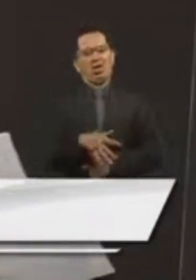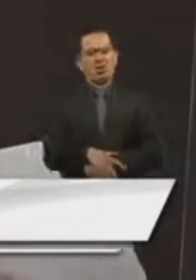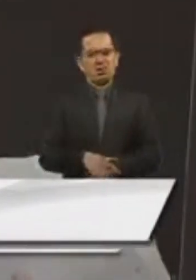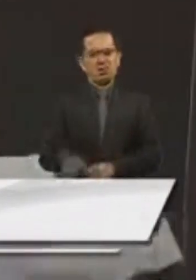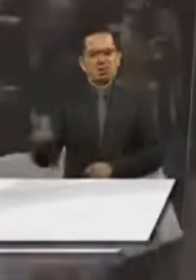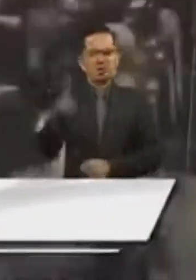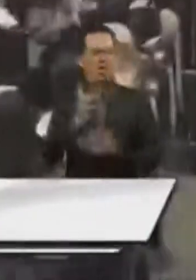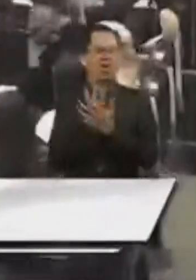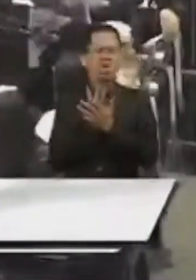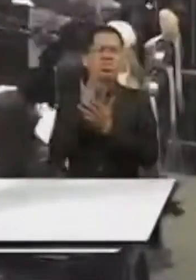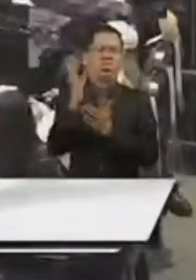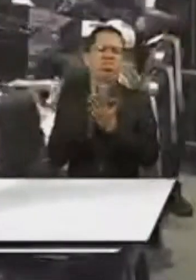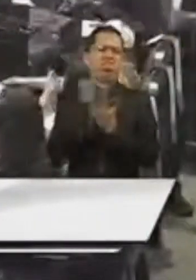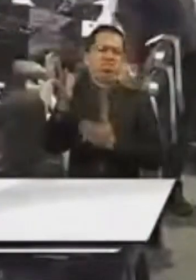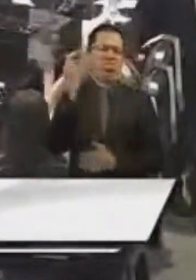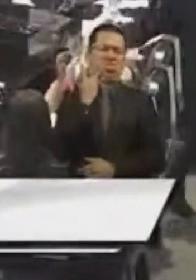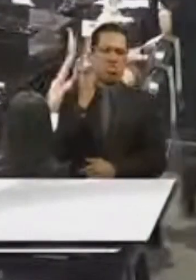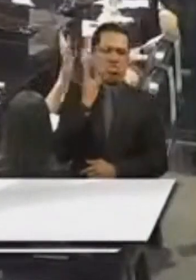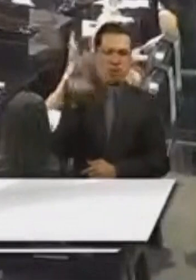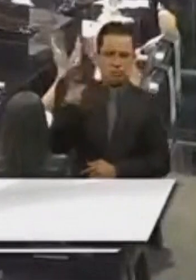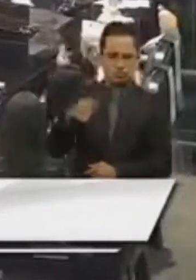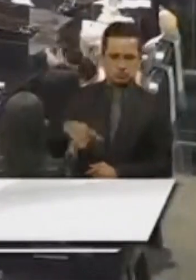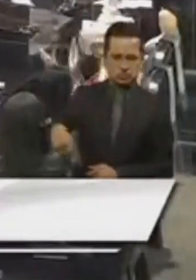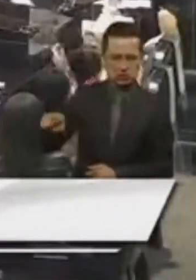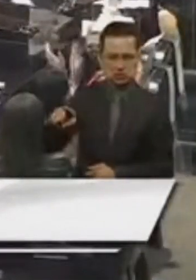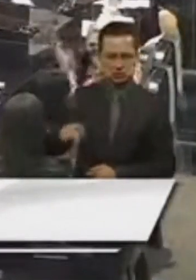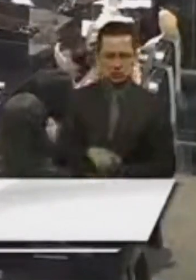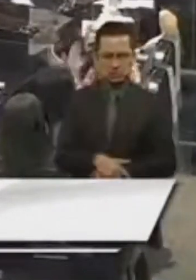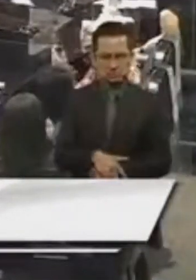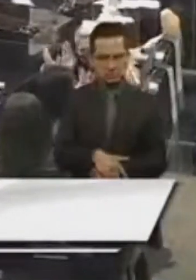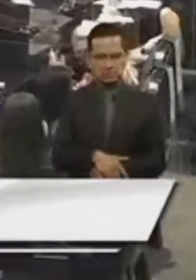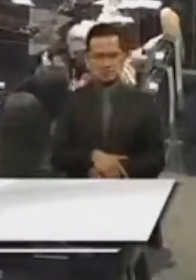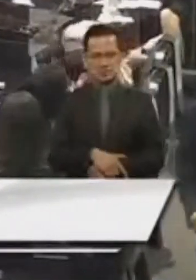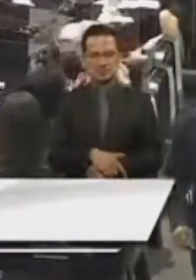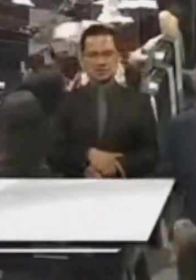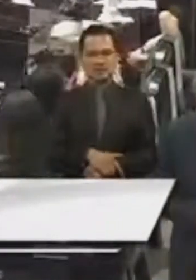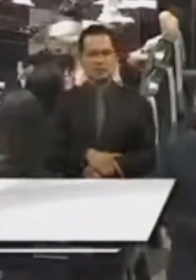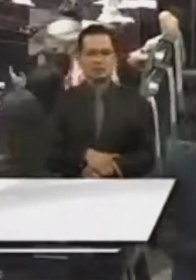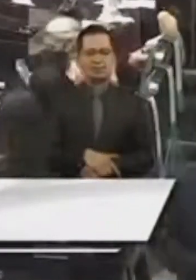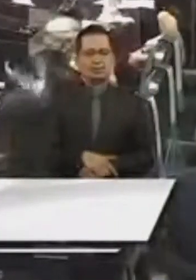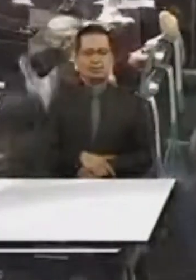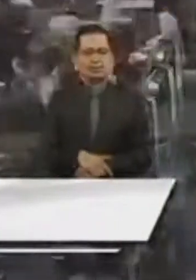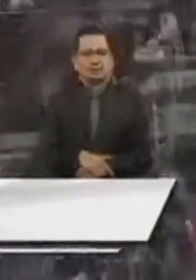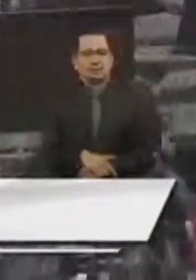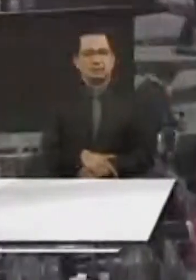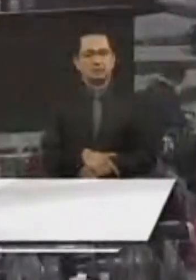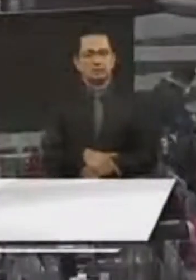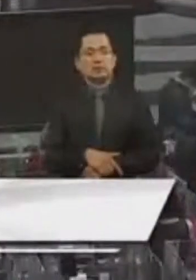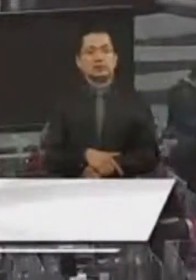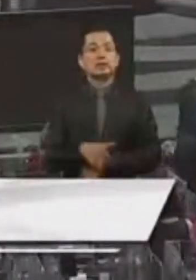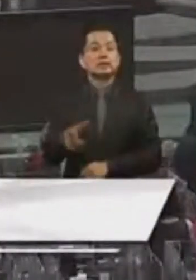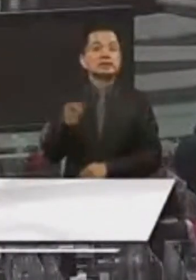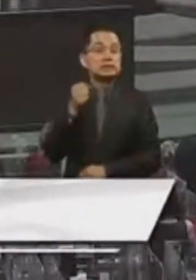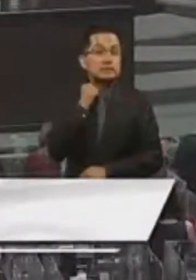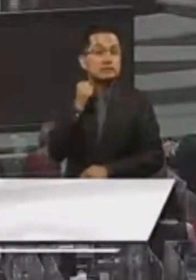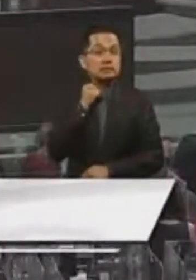arrogantes y soberbios. Gracias, senador Monreal.